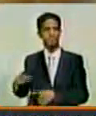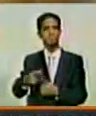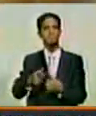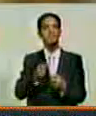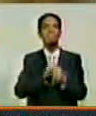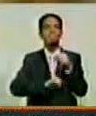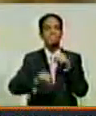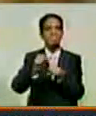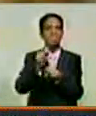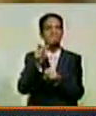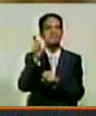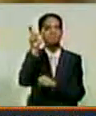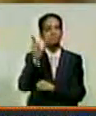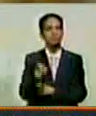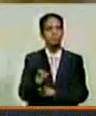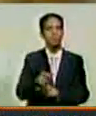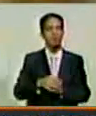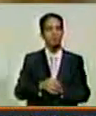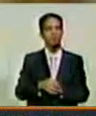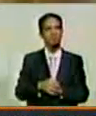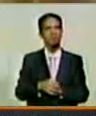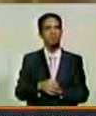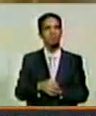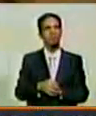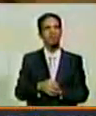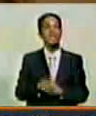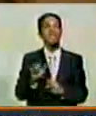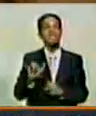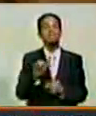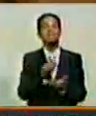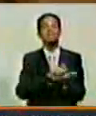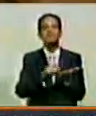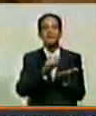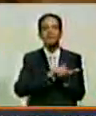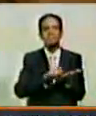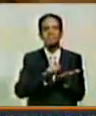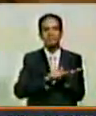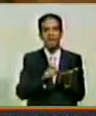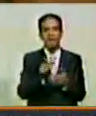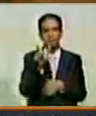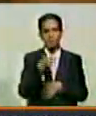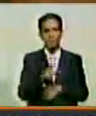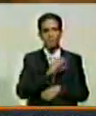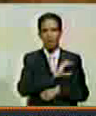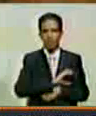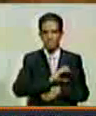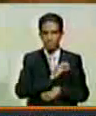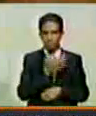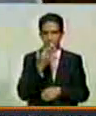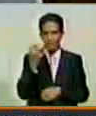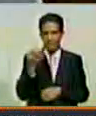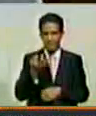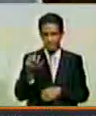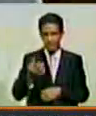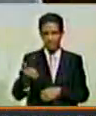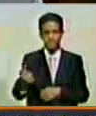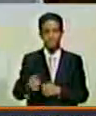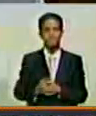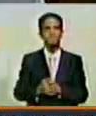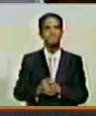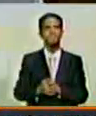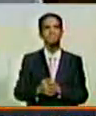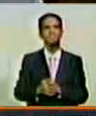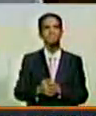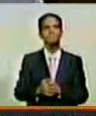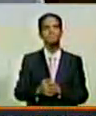del Pueblo, miembro también de la comisión, y el Secretario Ejecutivo de la Comisión de la Verdad. También nos acompañan